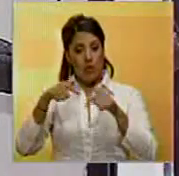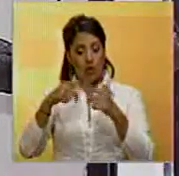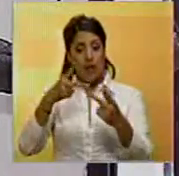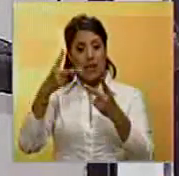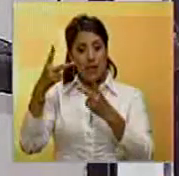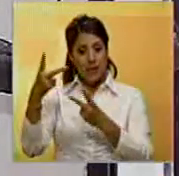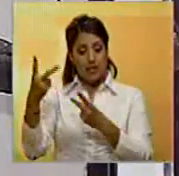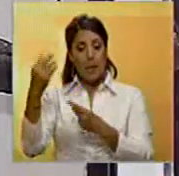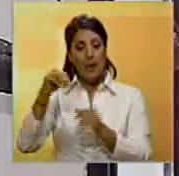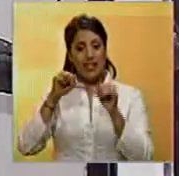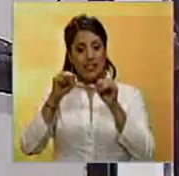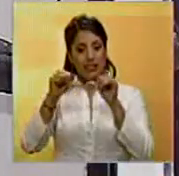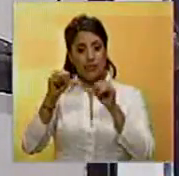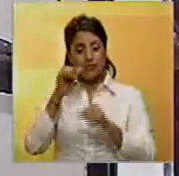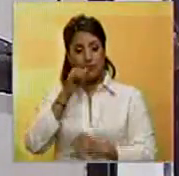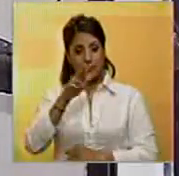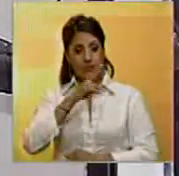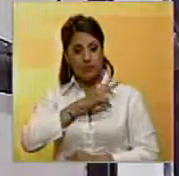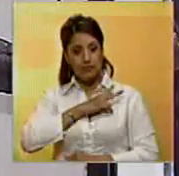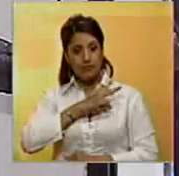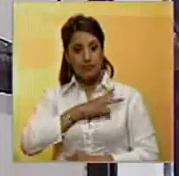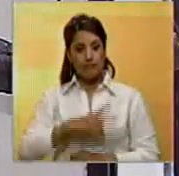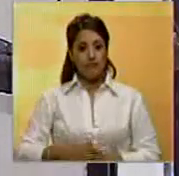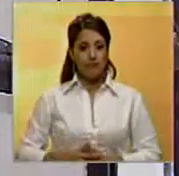les invitamos a que continúen con más de la emisión meridiana de su noticiero benevis